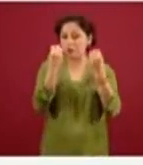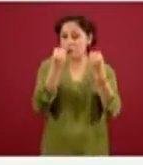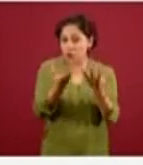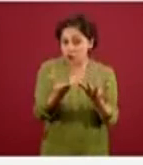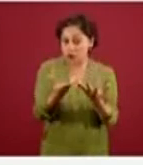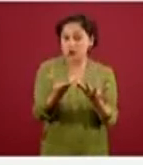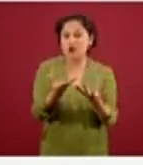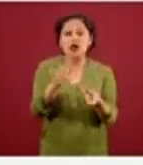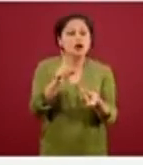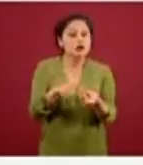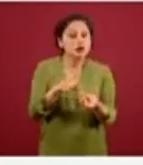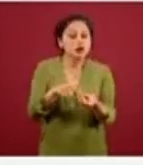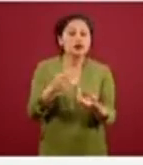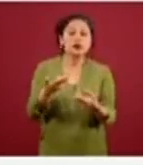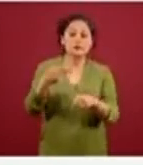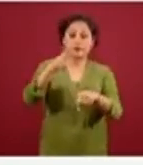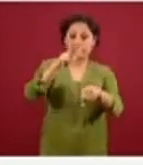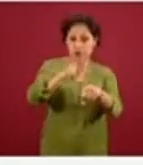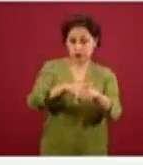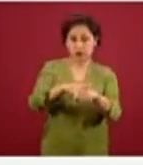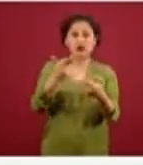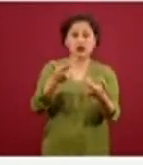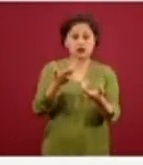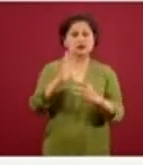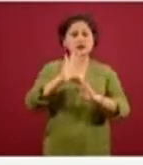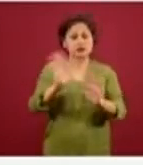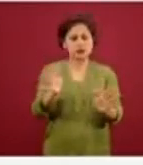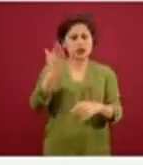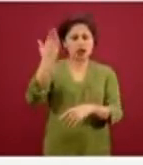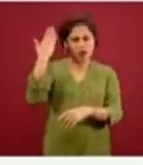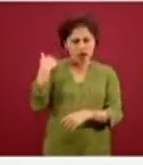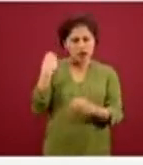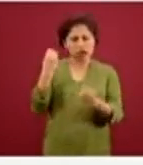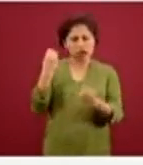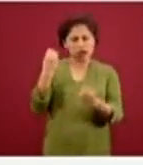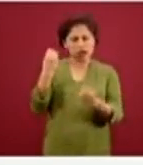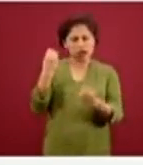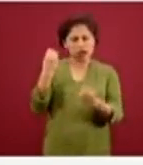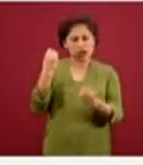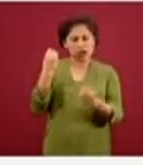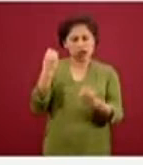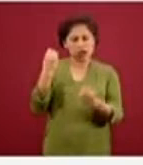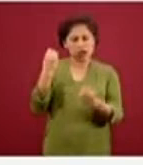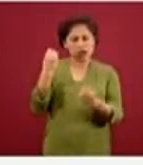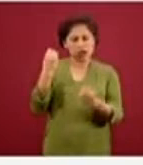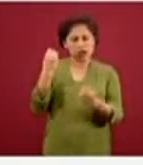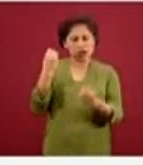lleva de manera cotidiana para resolver algunas situaciones que requieren alguna